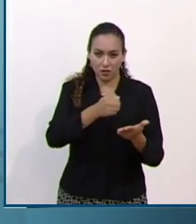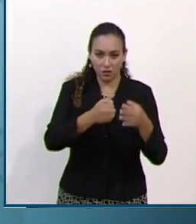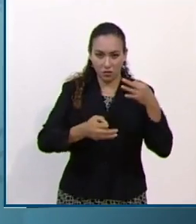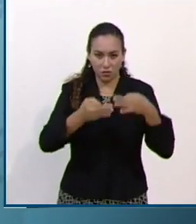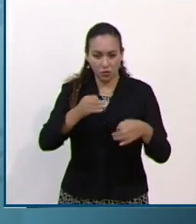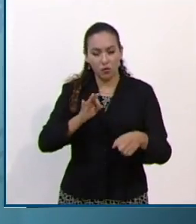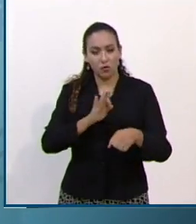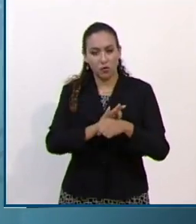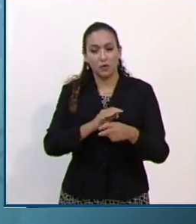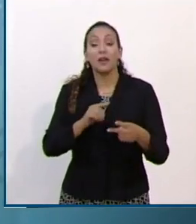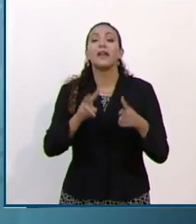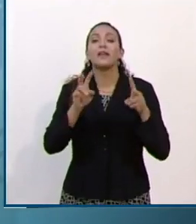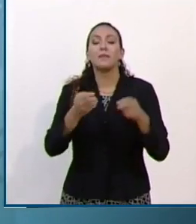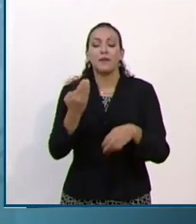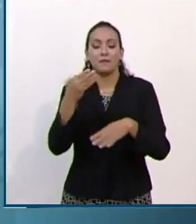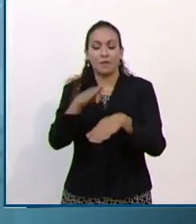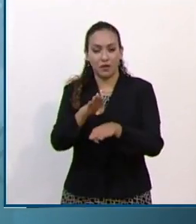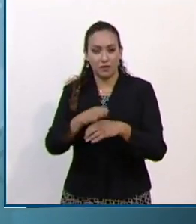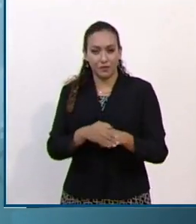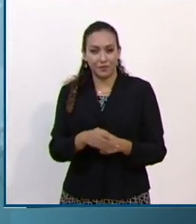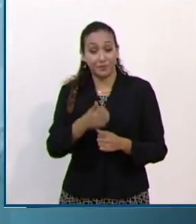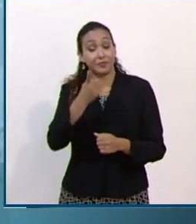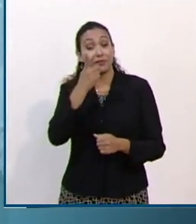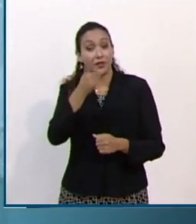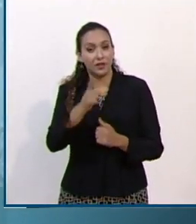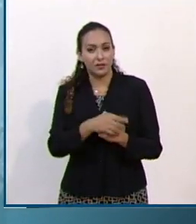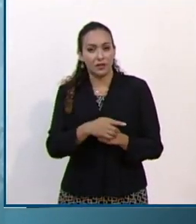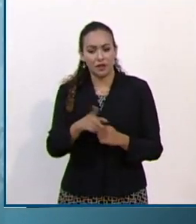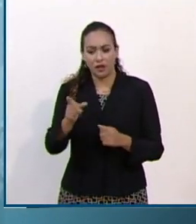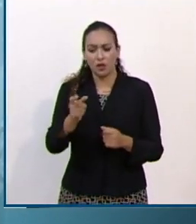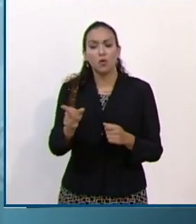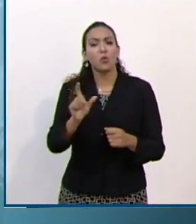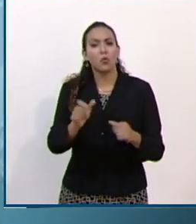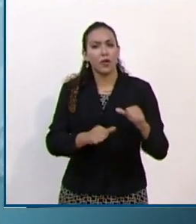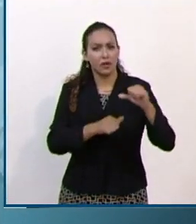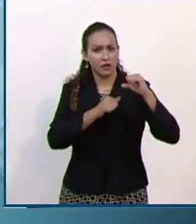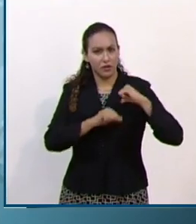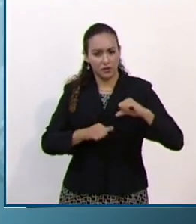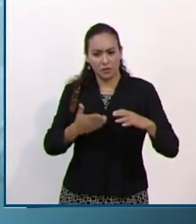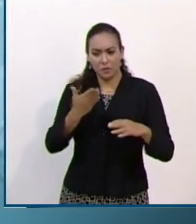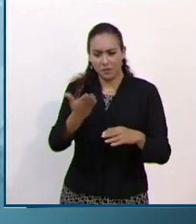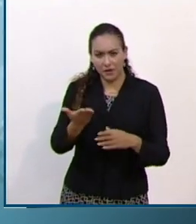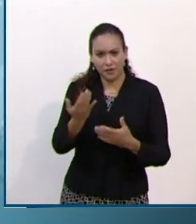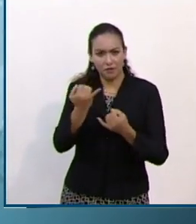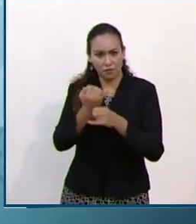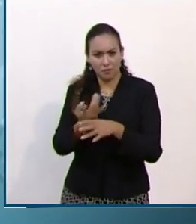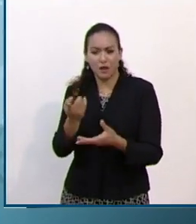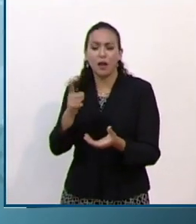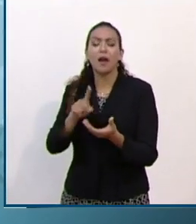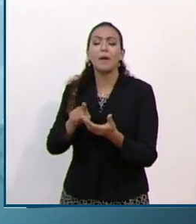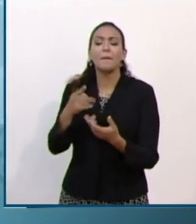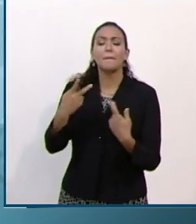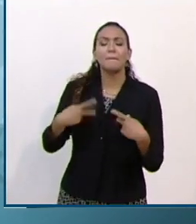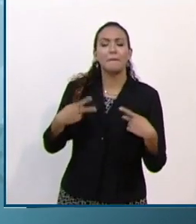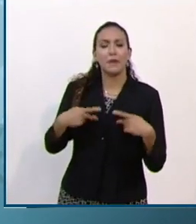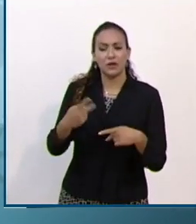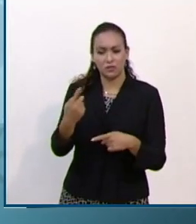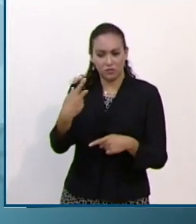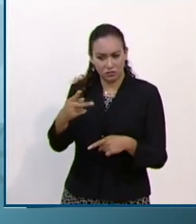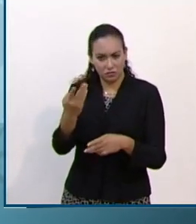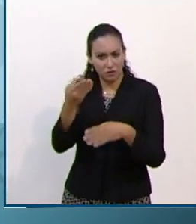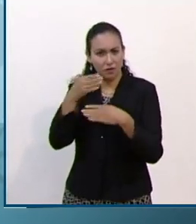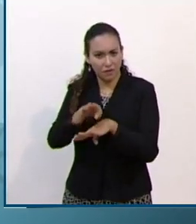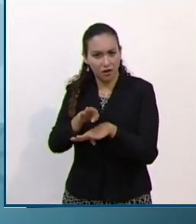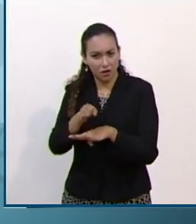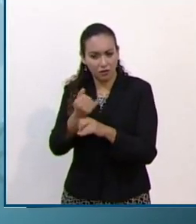secreto bancario, en las que precisa que la facultad de la autoridad hacendaria de solicitar información bancaria de una persona